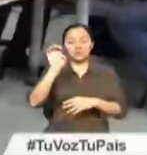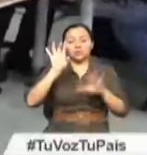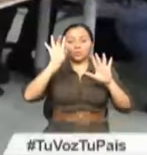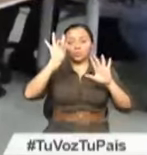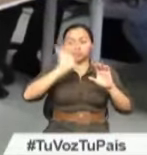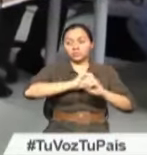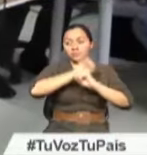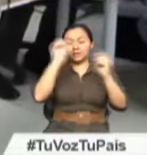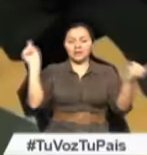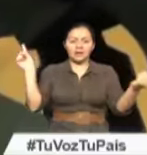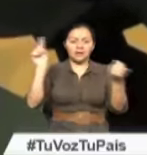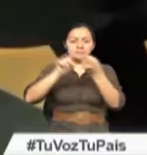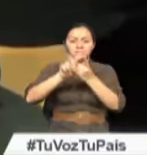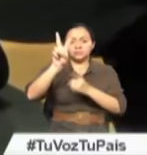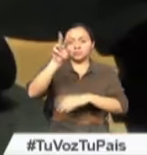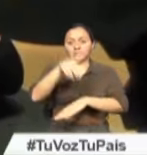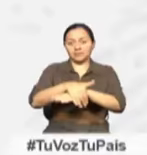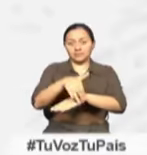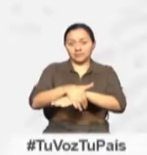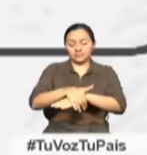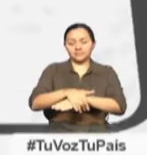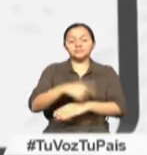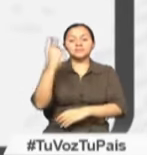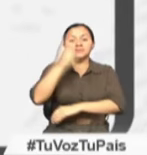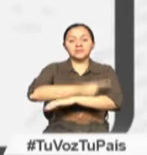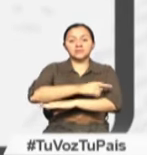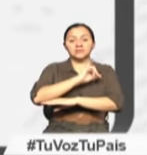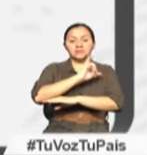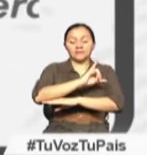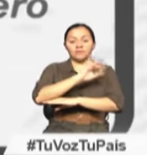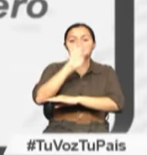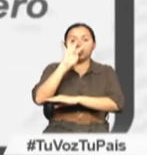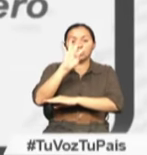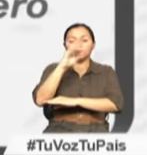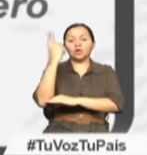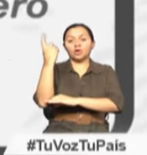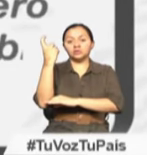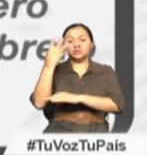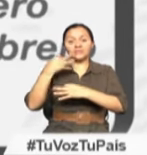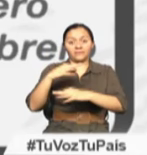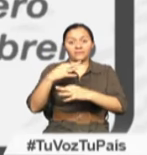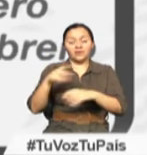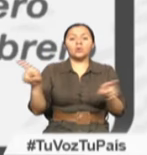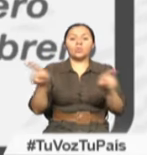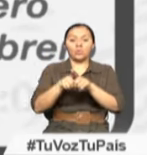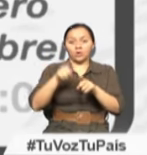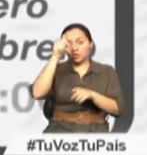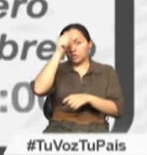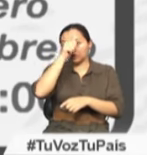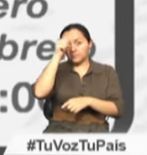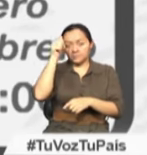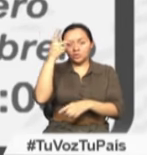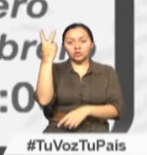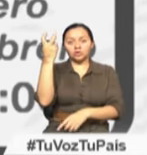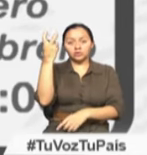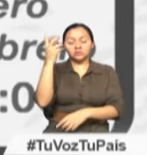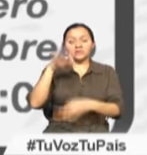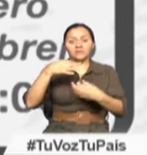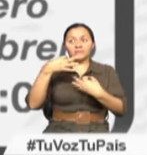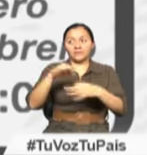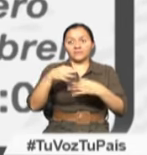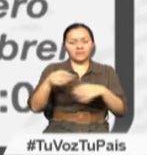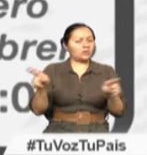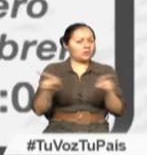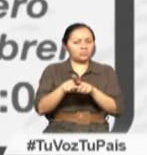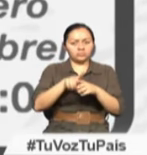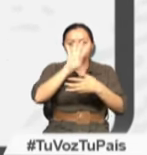8 de la mañana hasta las 2 de la tarde. Los días sábado 4 y 11 de febrero, así como el día domingo 12 de febrero, la atención será en el